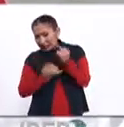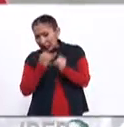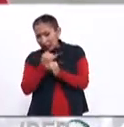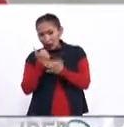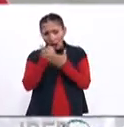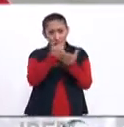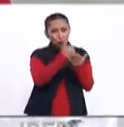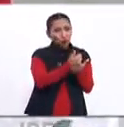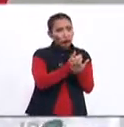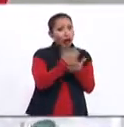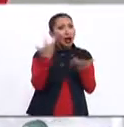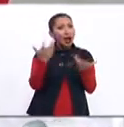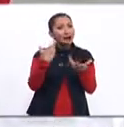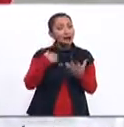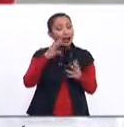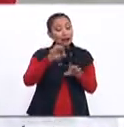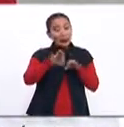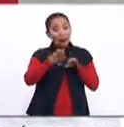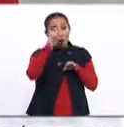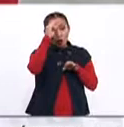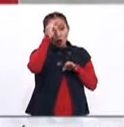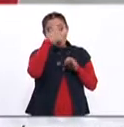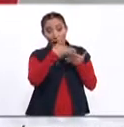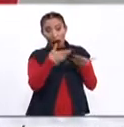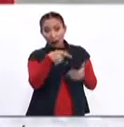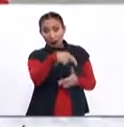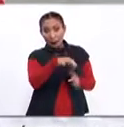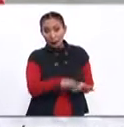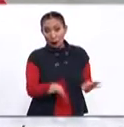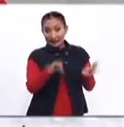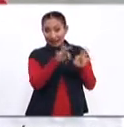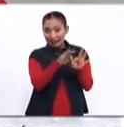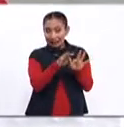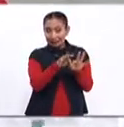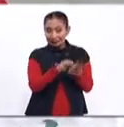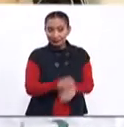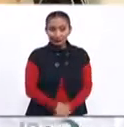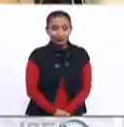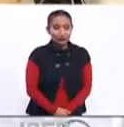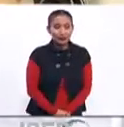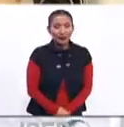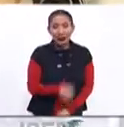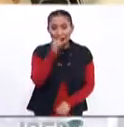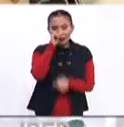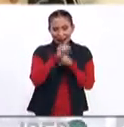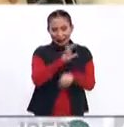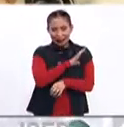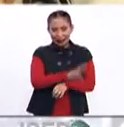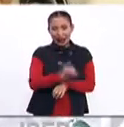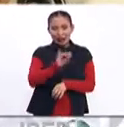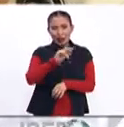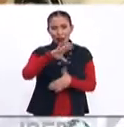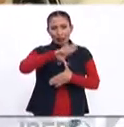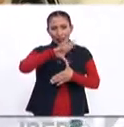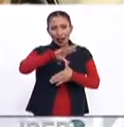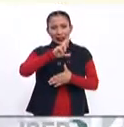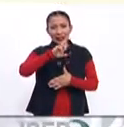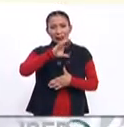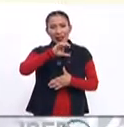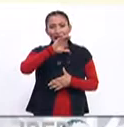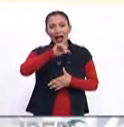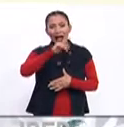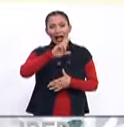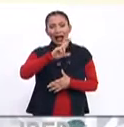internacional hacen que la tarea intelectual sea hoy más importante y apremiante que nunca. La secretaria general iberoamericana,